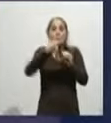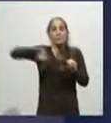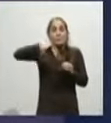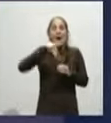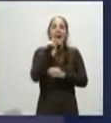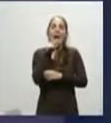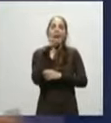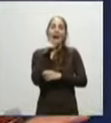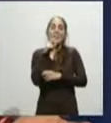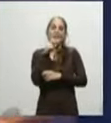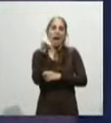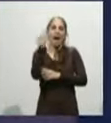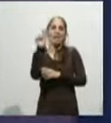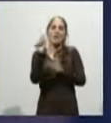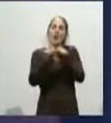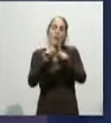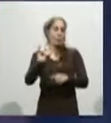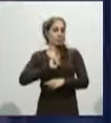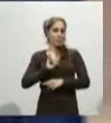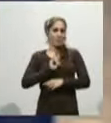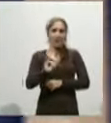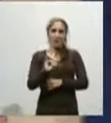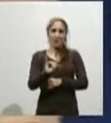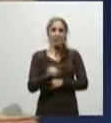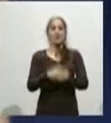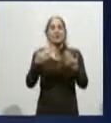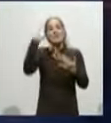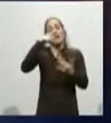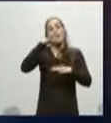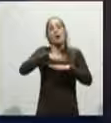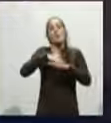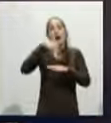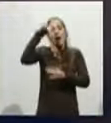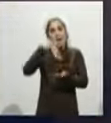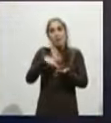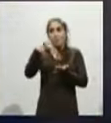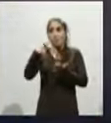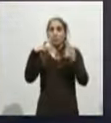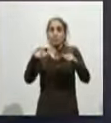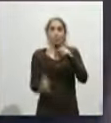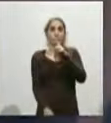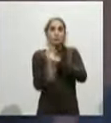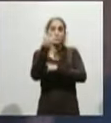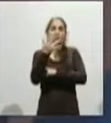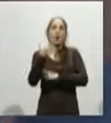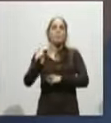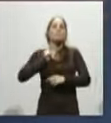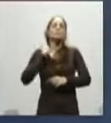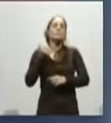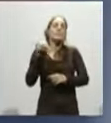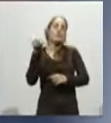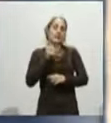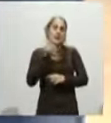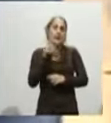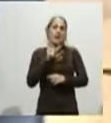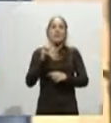evidentemente nos identifica. Pero ya saben que para que esta gala sea posible es importante no solamente la buena voluntad, la disponibilidad que